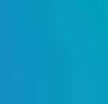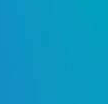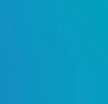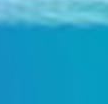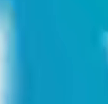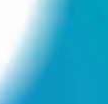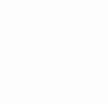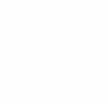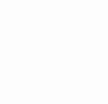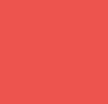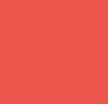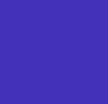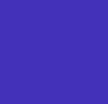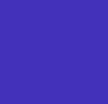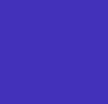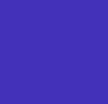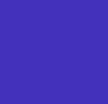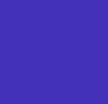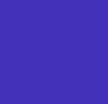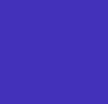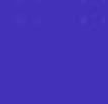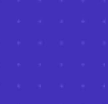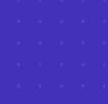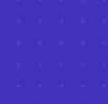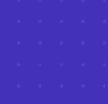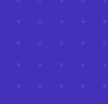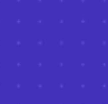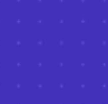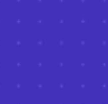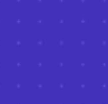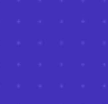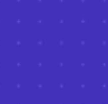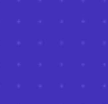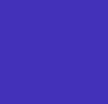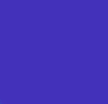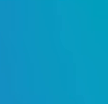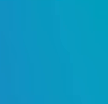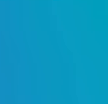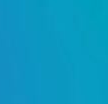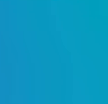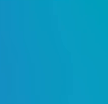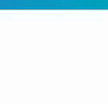Canal 28. La televisión de todos.